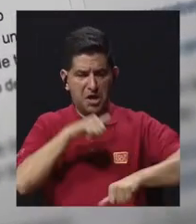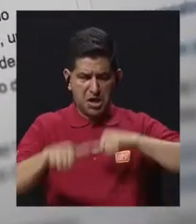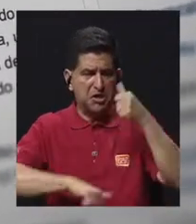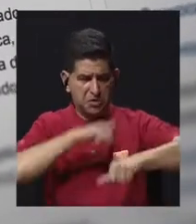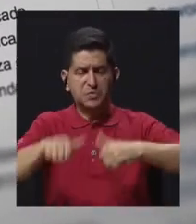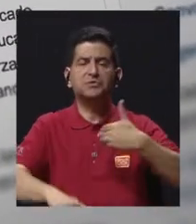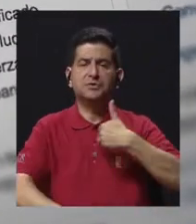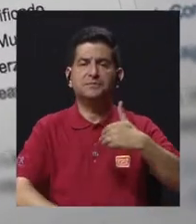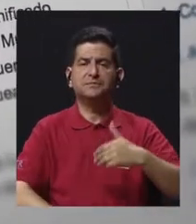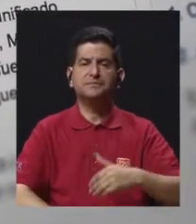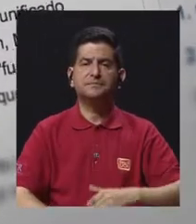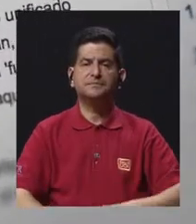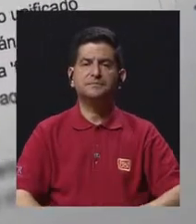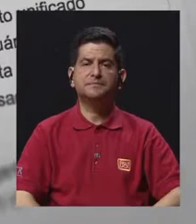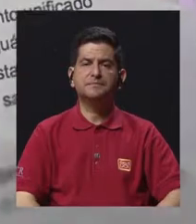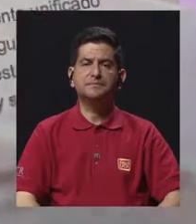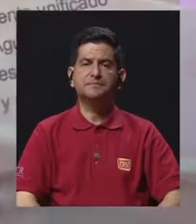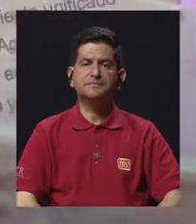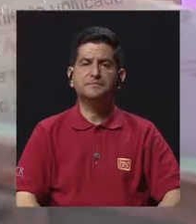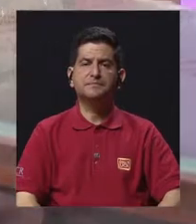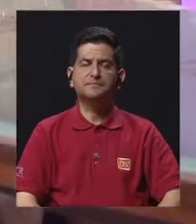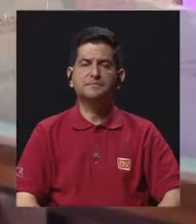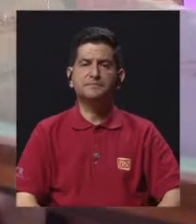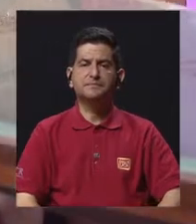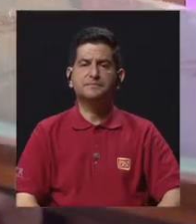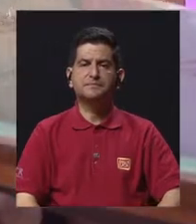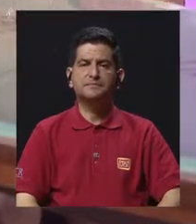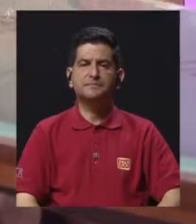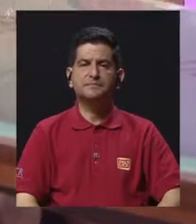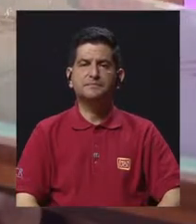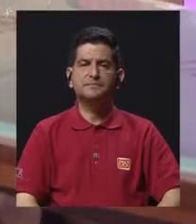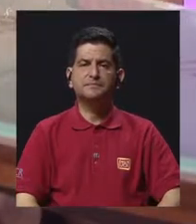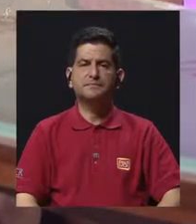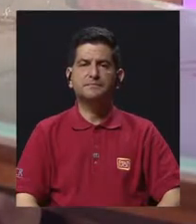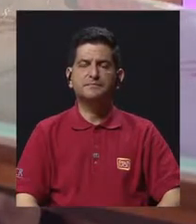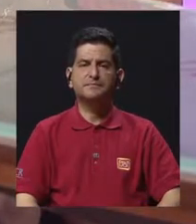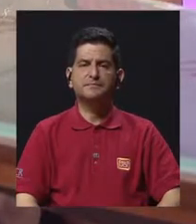mujeres queremos, pero que ahí estamos en la lucha.